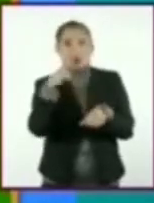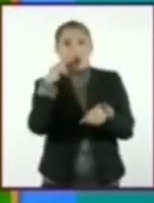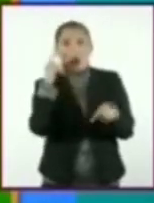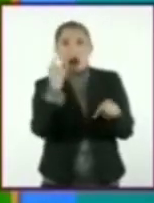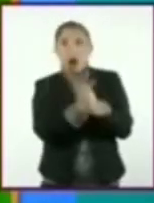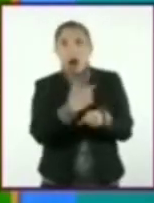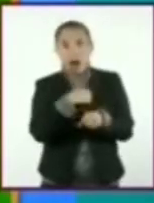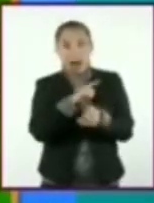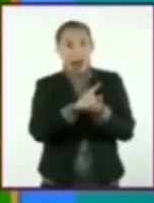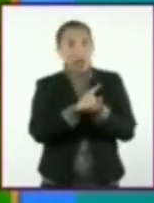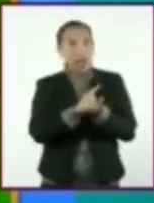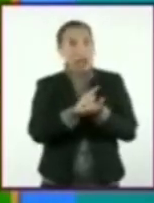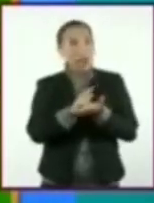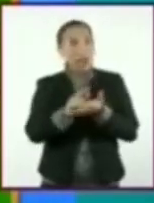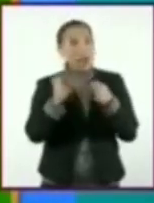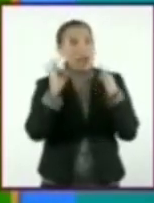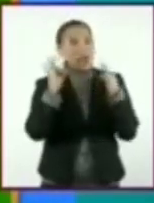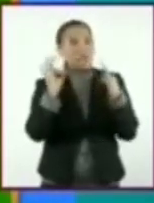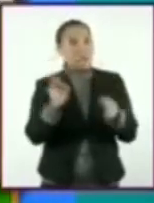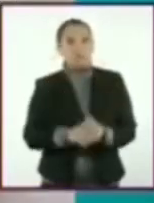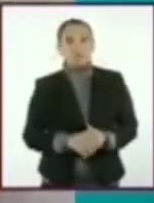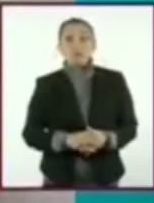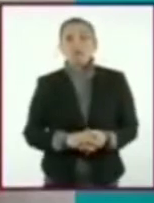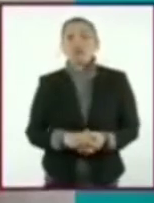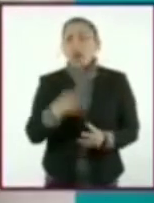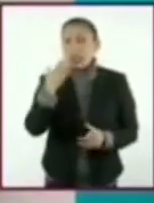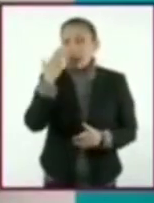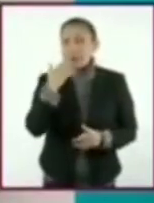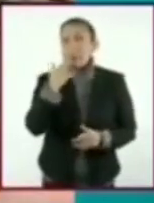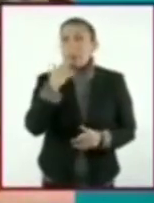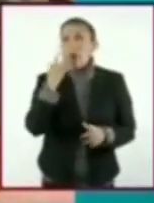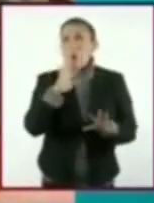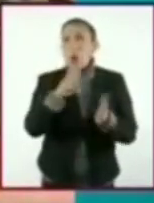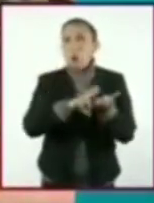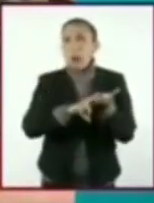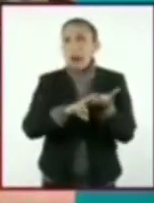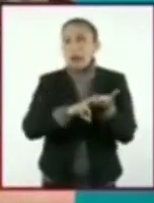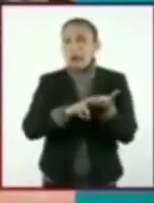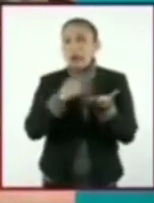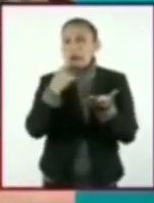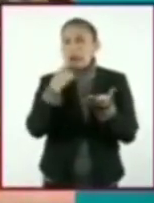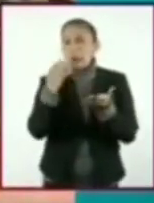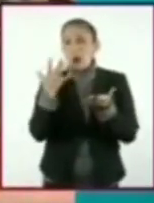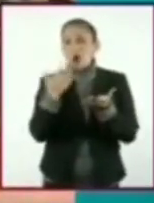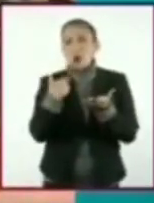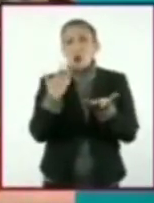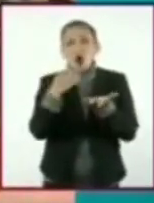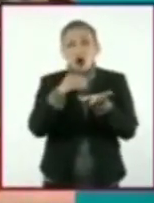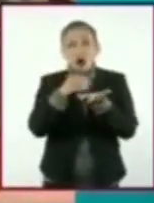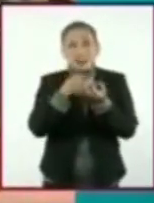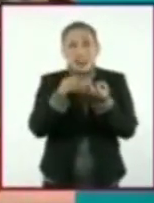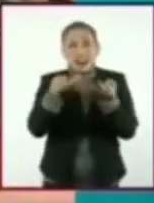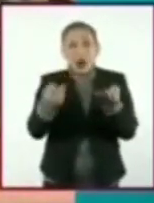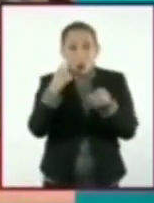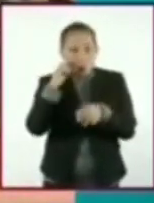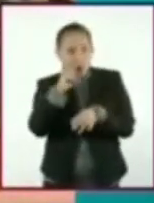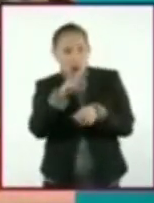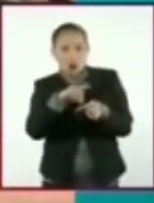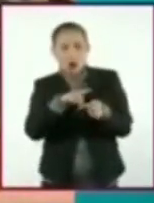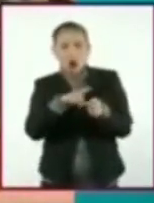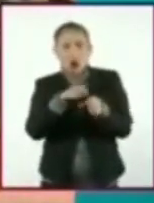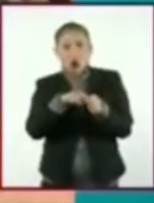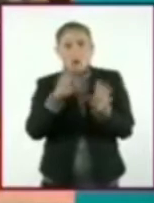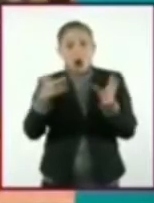de que la tienes súper pura. Sabe mucho como a verde, es un sabor terroso como su color, pero lo